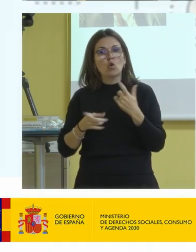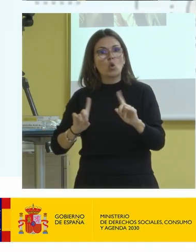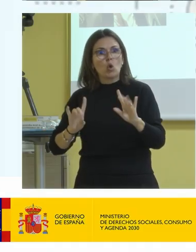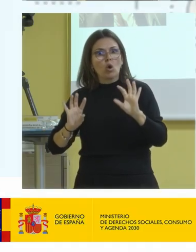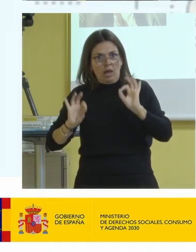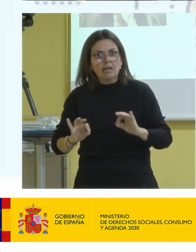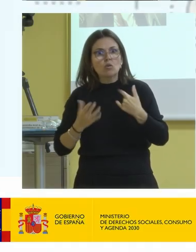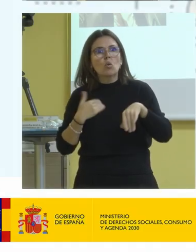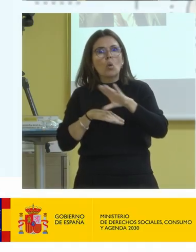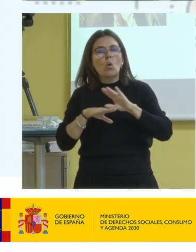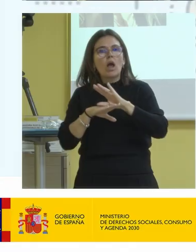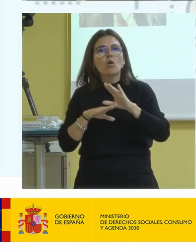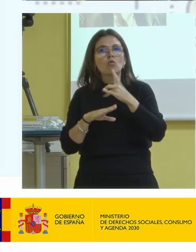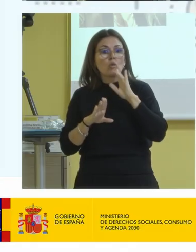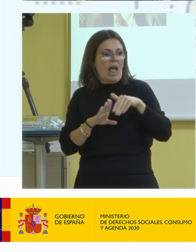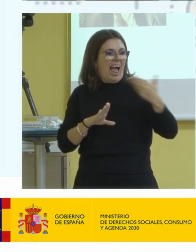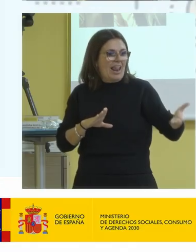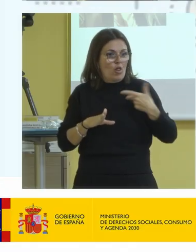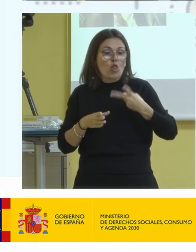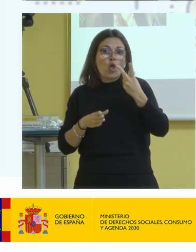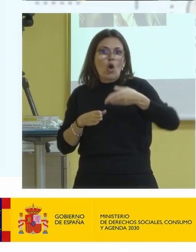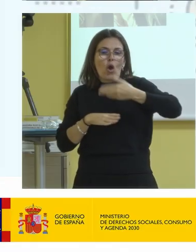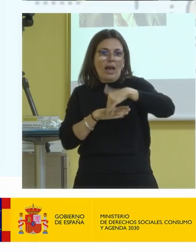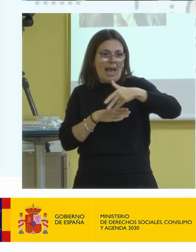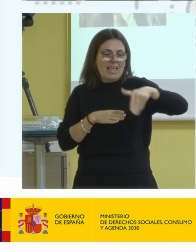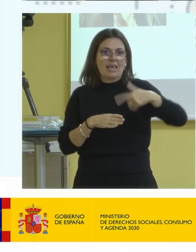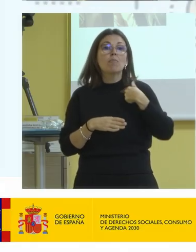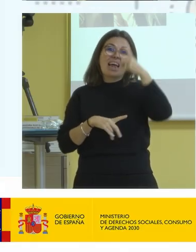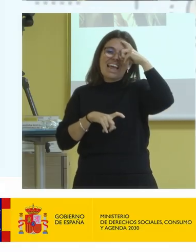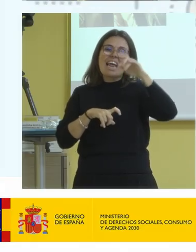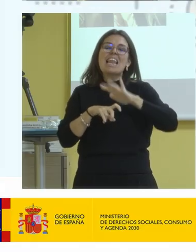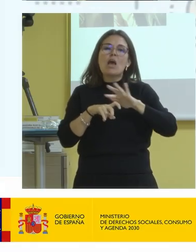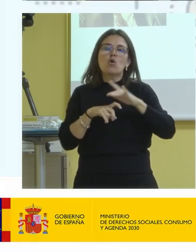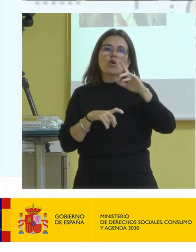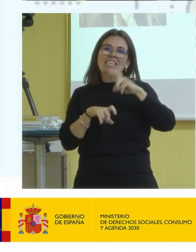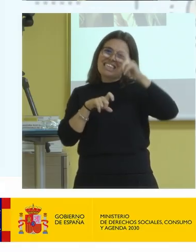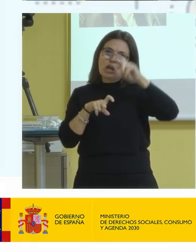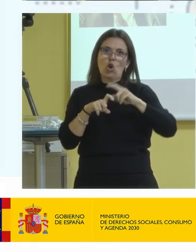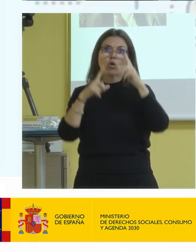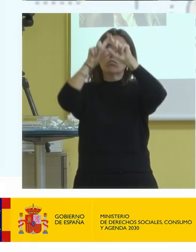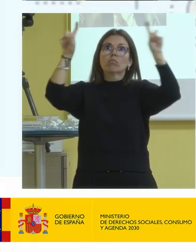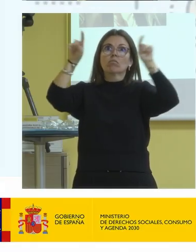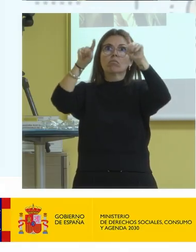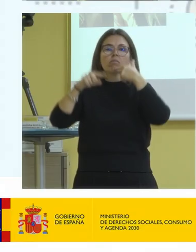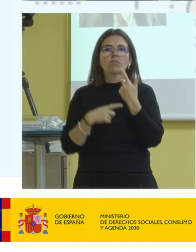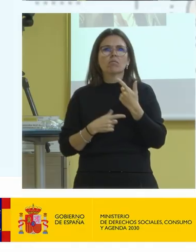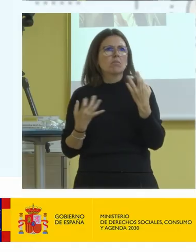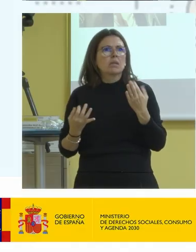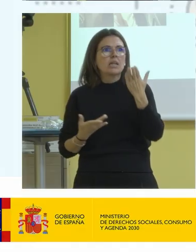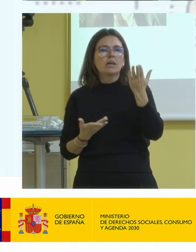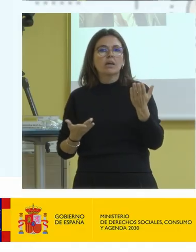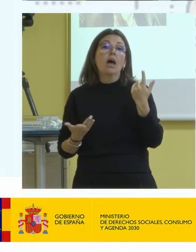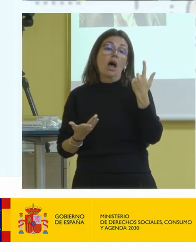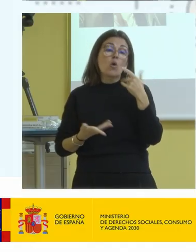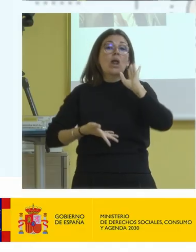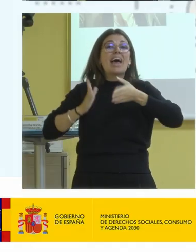No, esto es una consulta que está a 2 calles de la mía y pone en la puerta a neuropsicólogo, como yo. ¿Sabes? Y tú dices, ¿qué ha pasado? Pues nada, pues